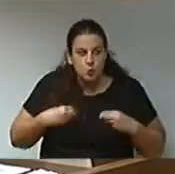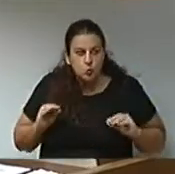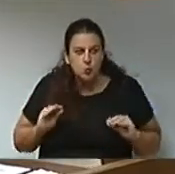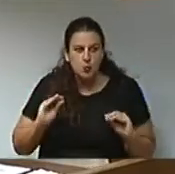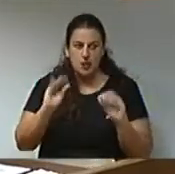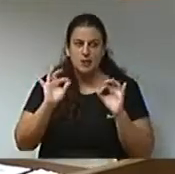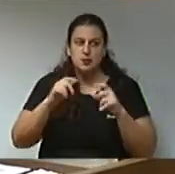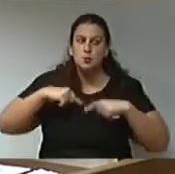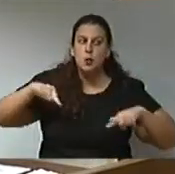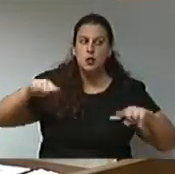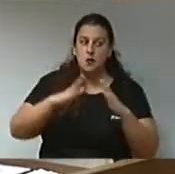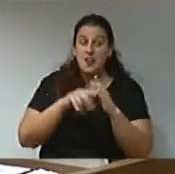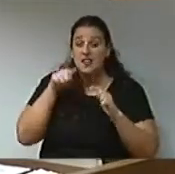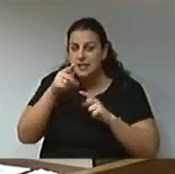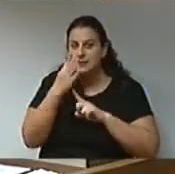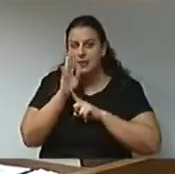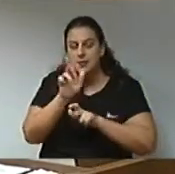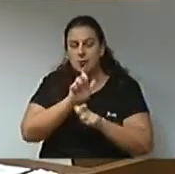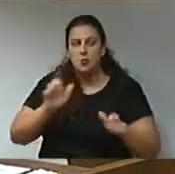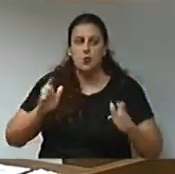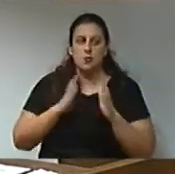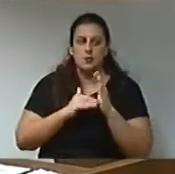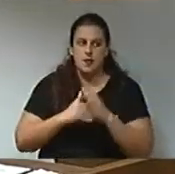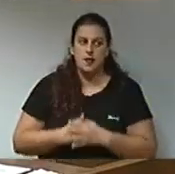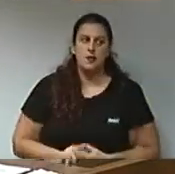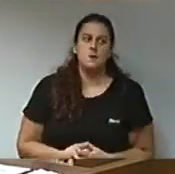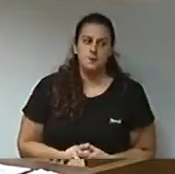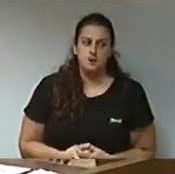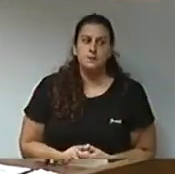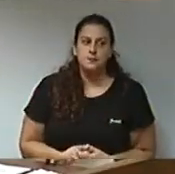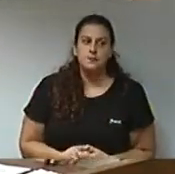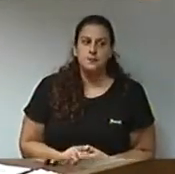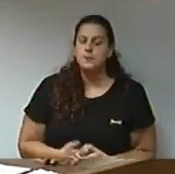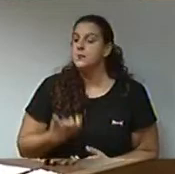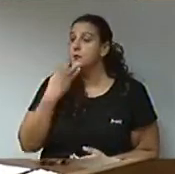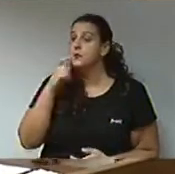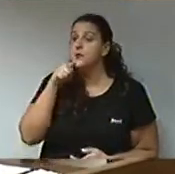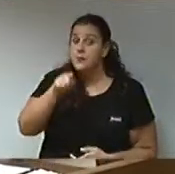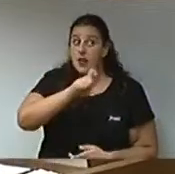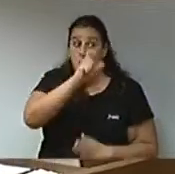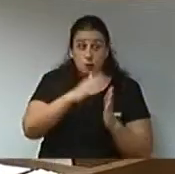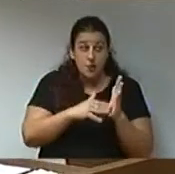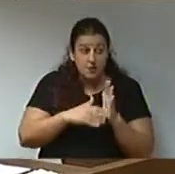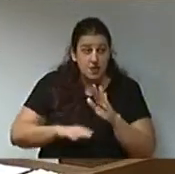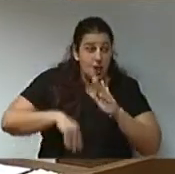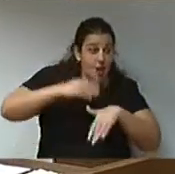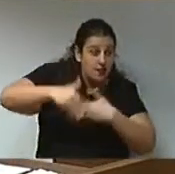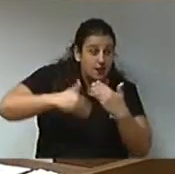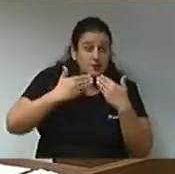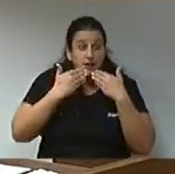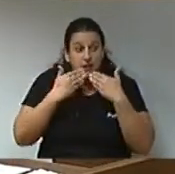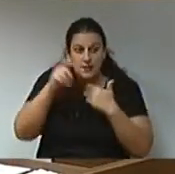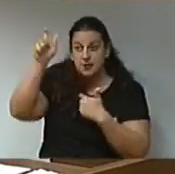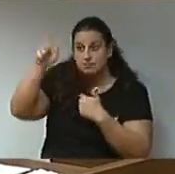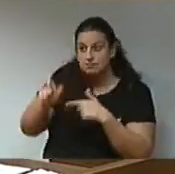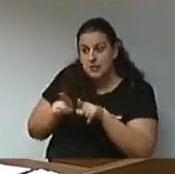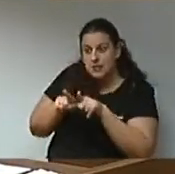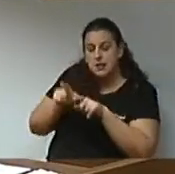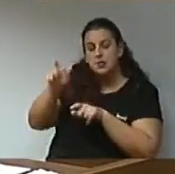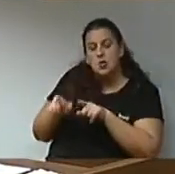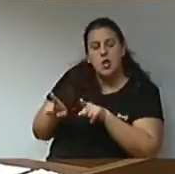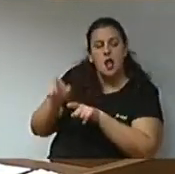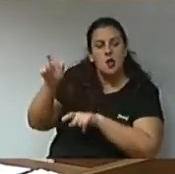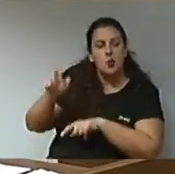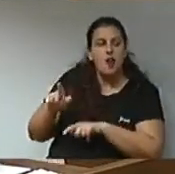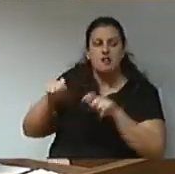es la actitud de los valencianos. Y si esta comunidad está en pie, es por los muchos Francisco Roca Monzó que viven